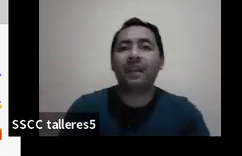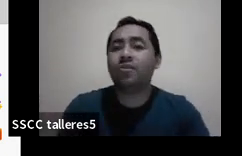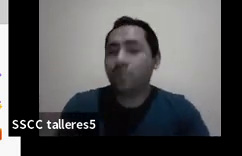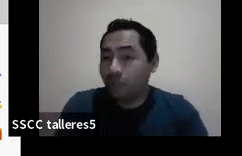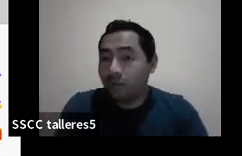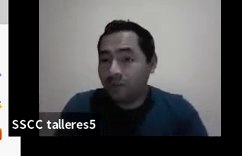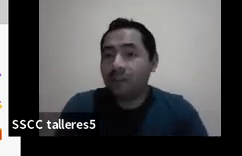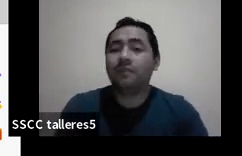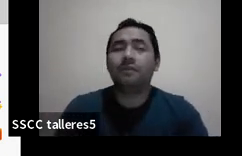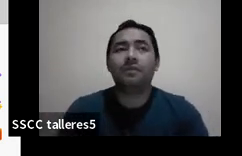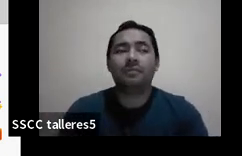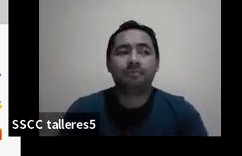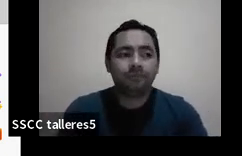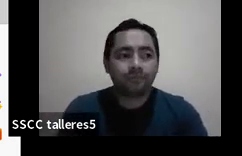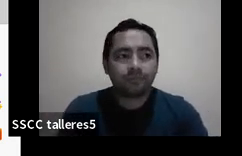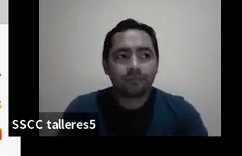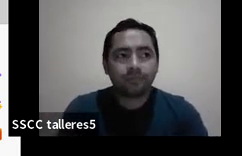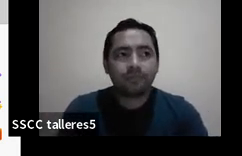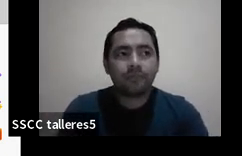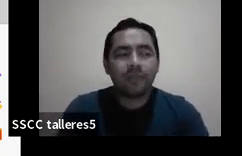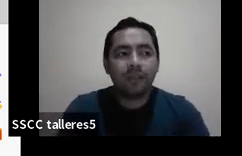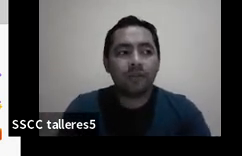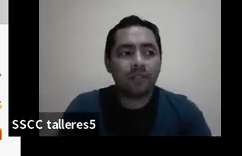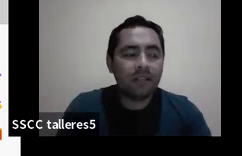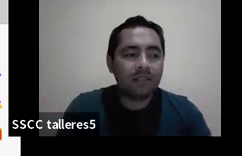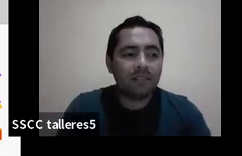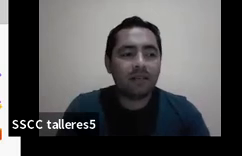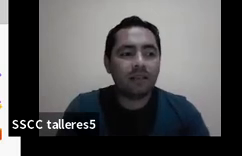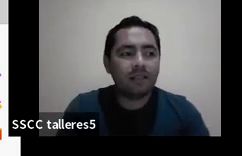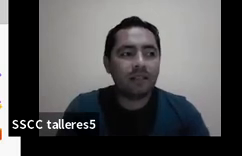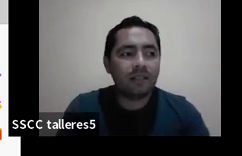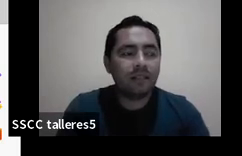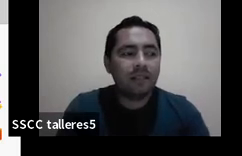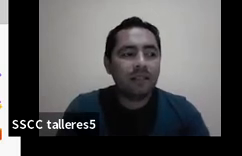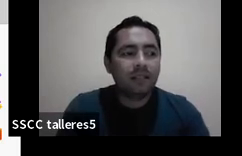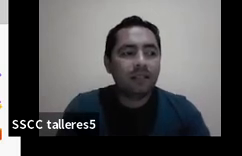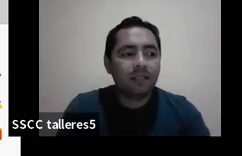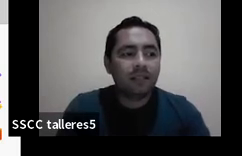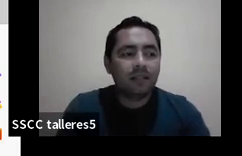visogestuales es su estilo de vida. O sea, ellos tienen que estar